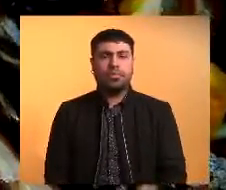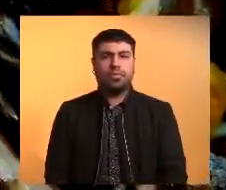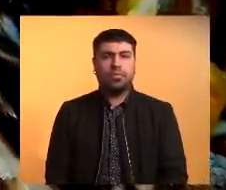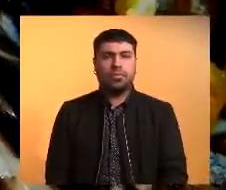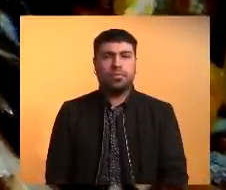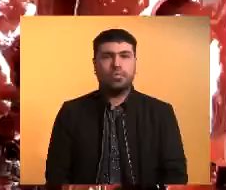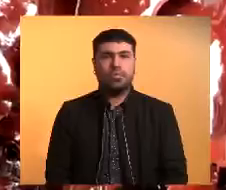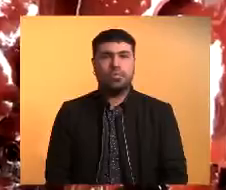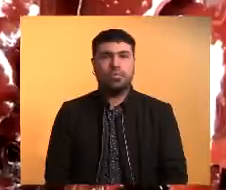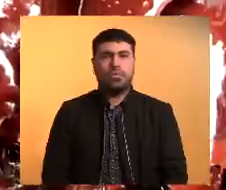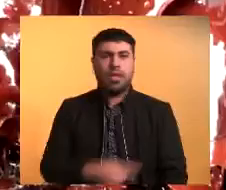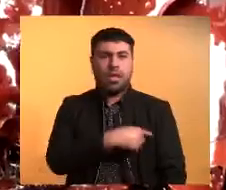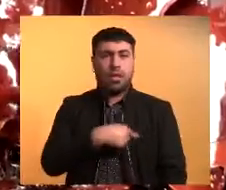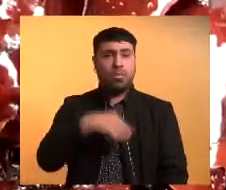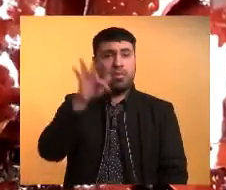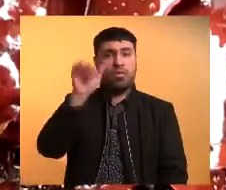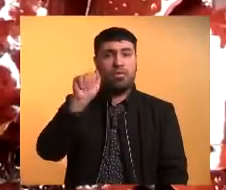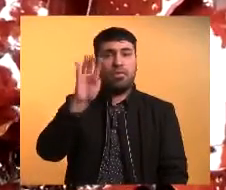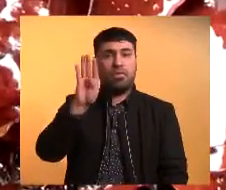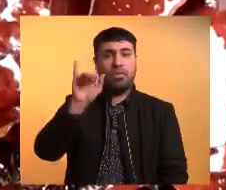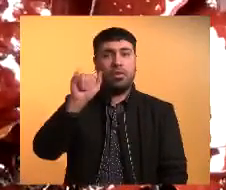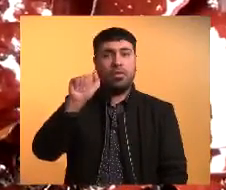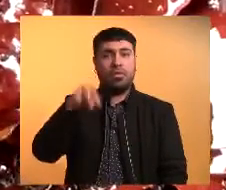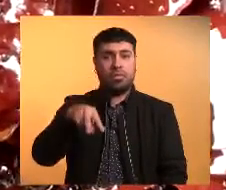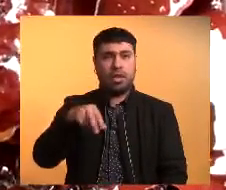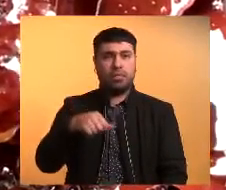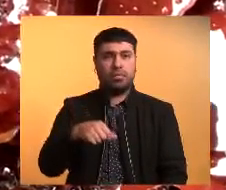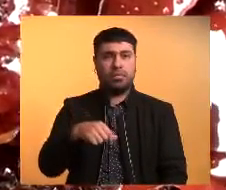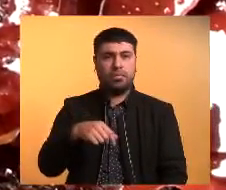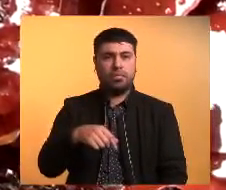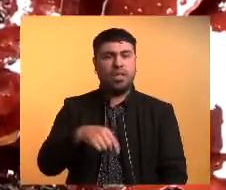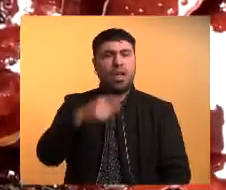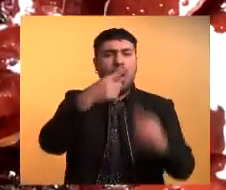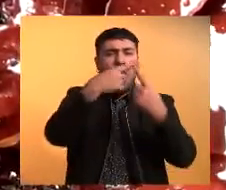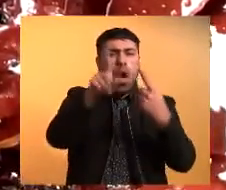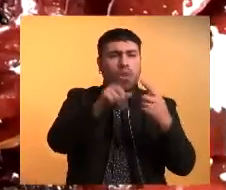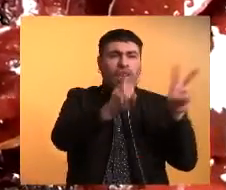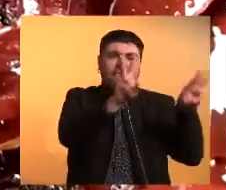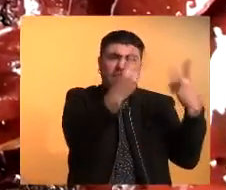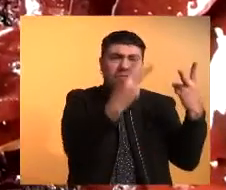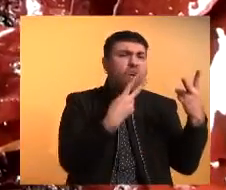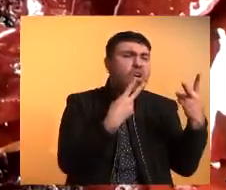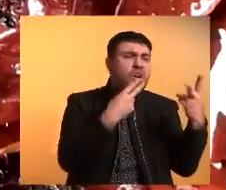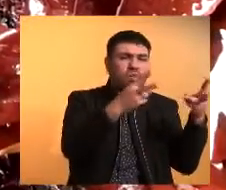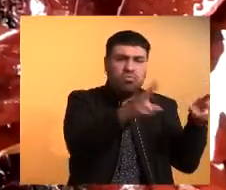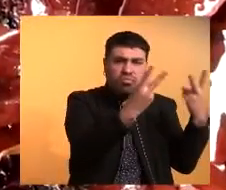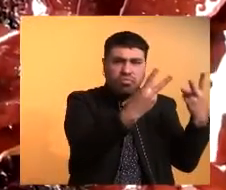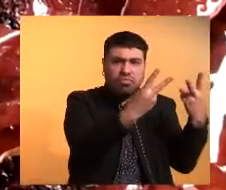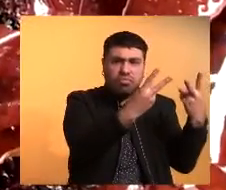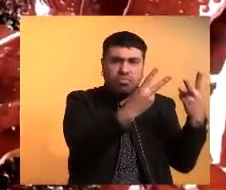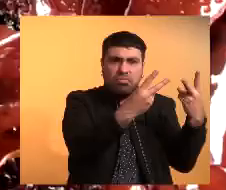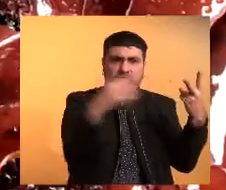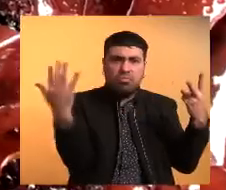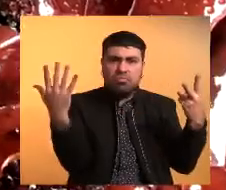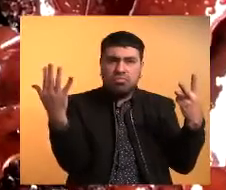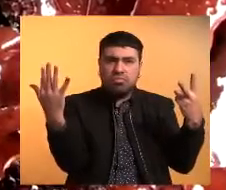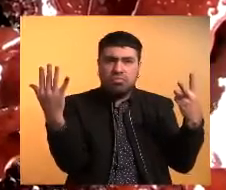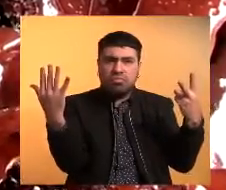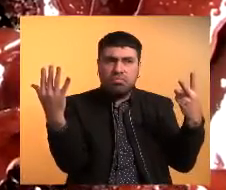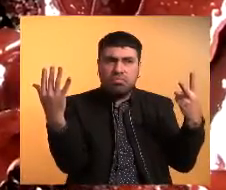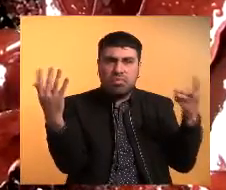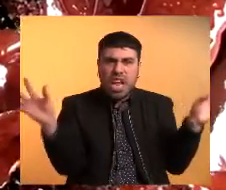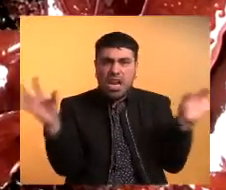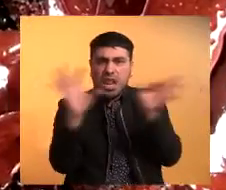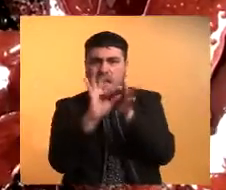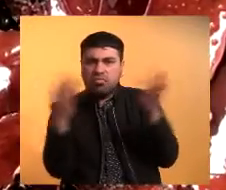comentando, Fabián Vázquez nos dice, ¿qué organismos viven asociados a las algas? Por un lado la competencia entre ellas, pero también